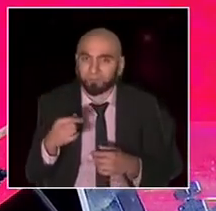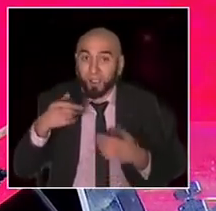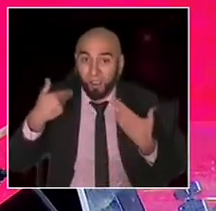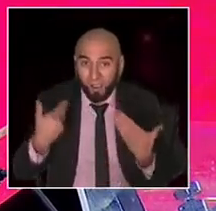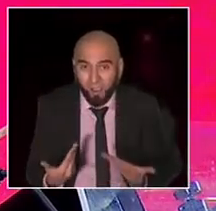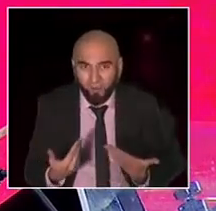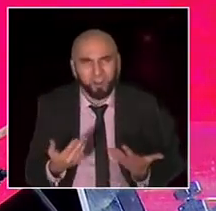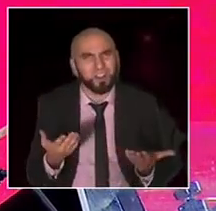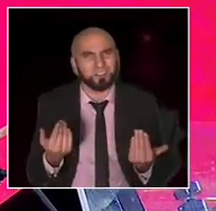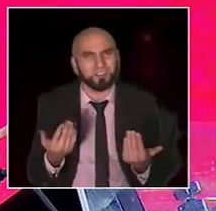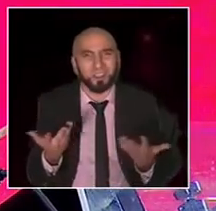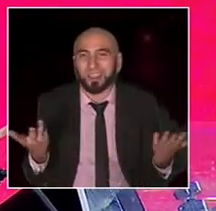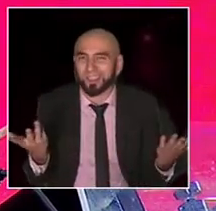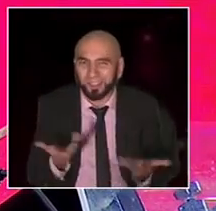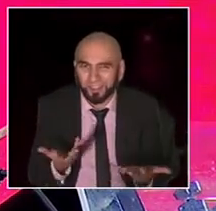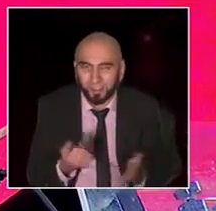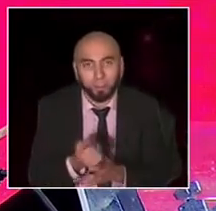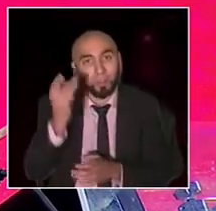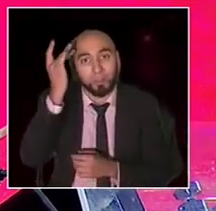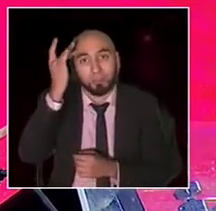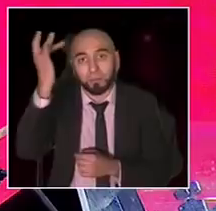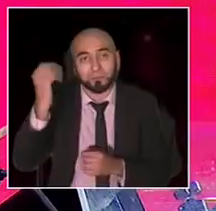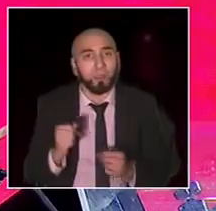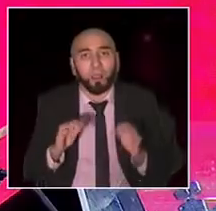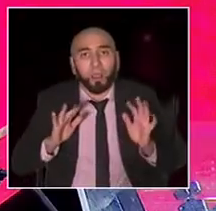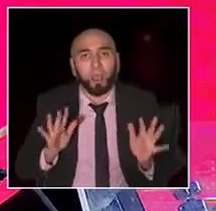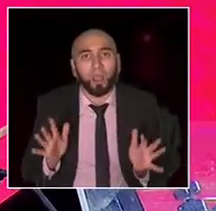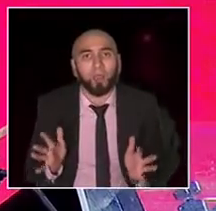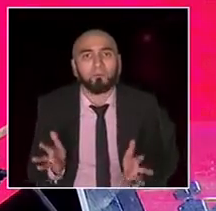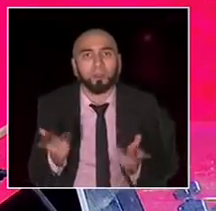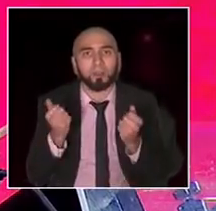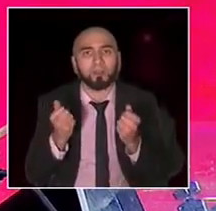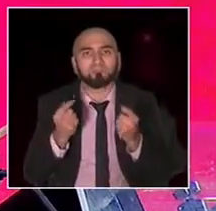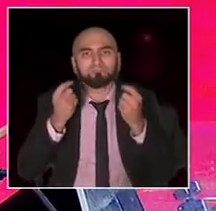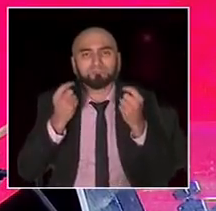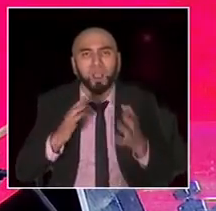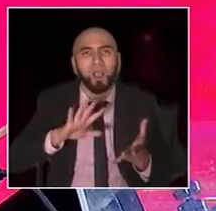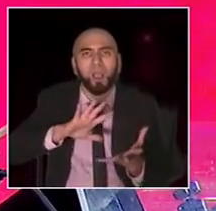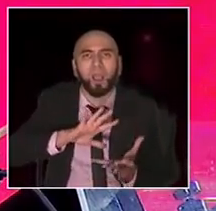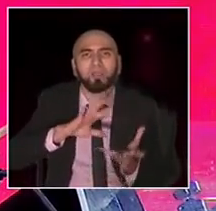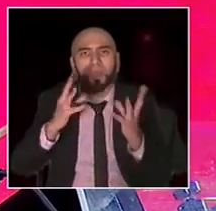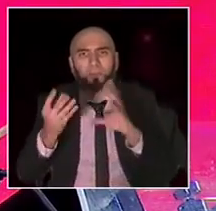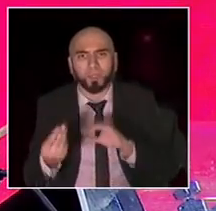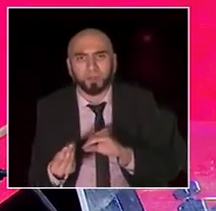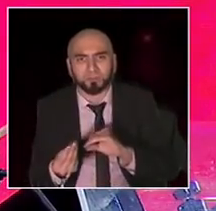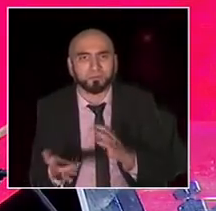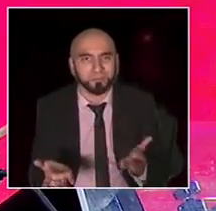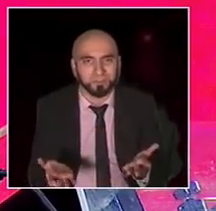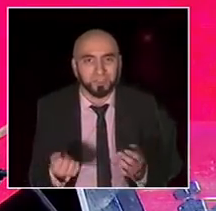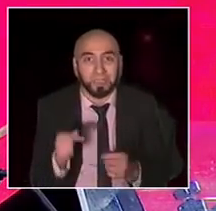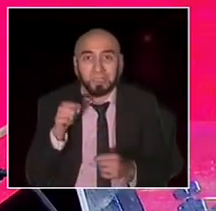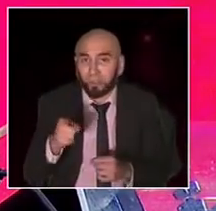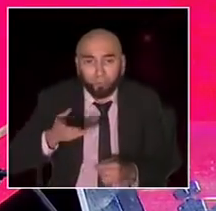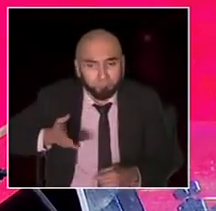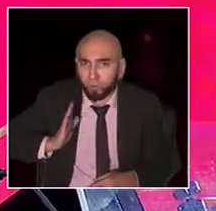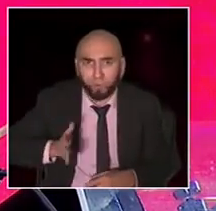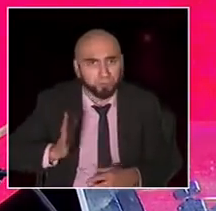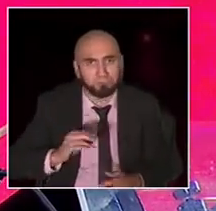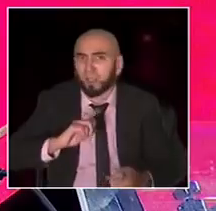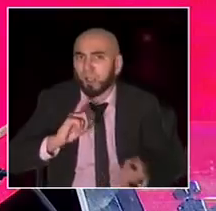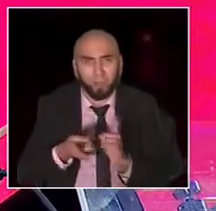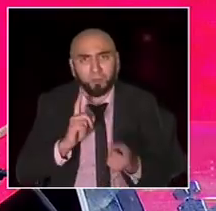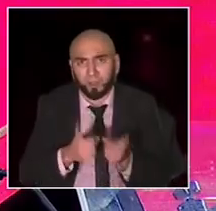la inteligencia y la habilidad para adaptarse al cambio, que es la única constante que existe en el mundo y que está, cada día se